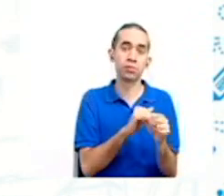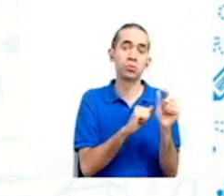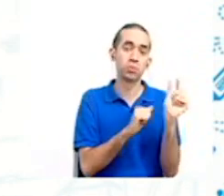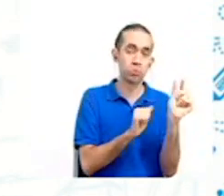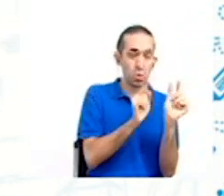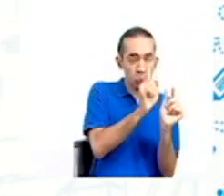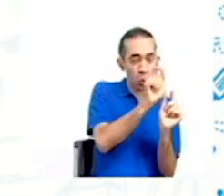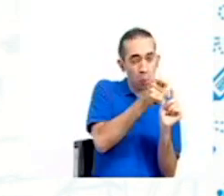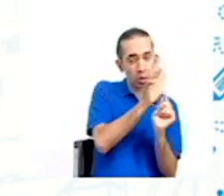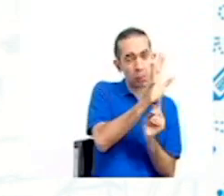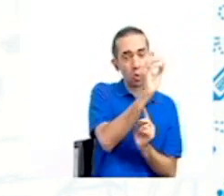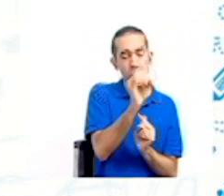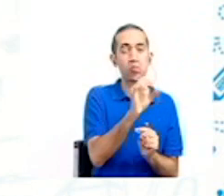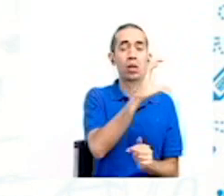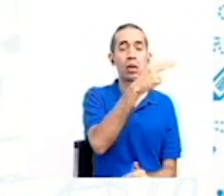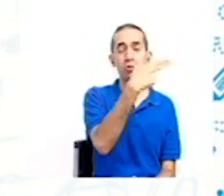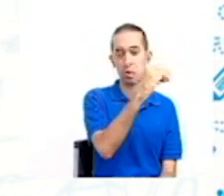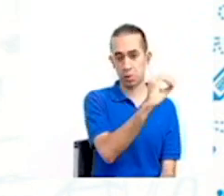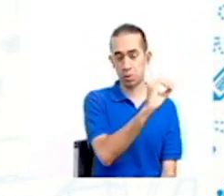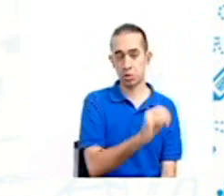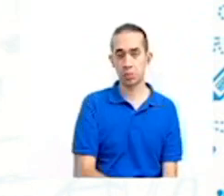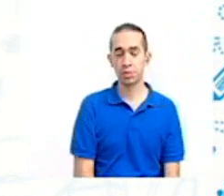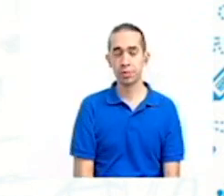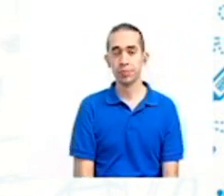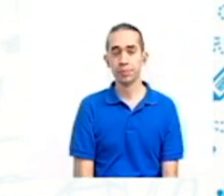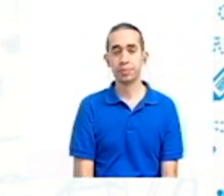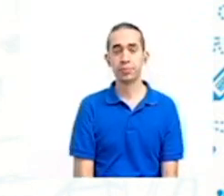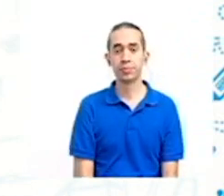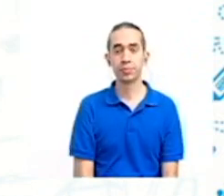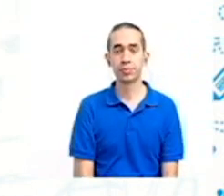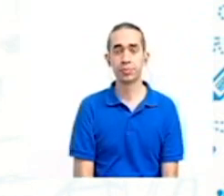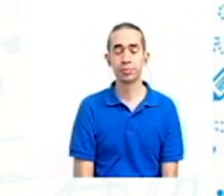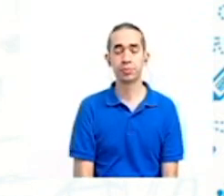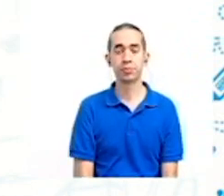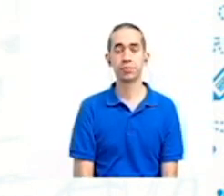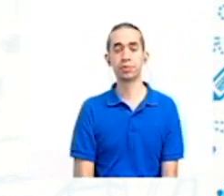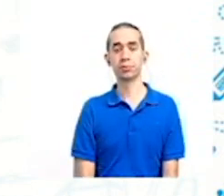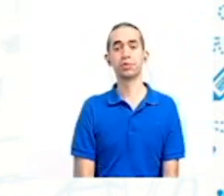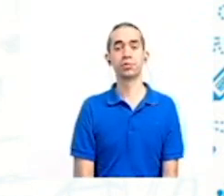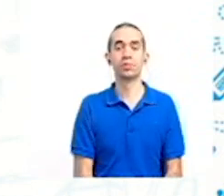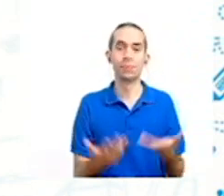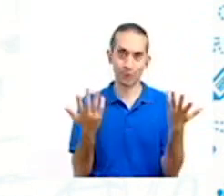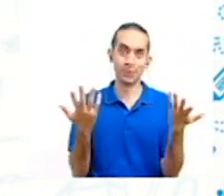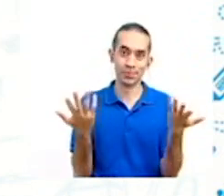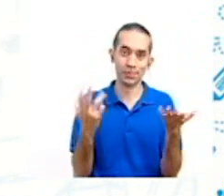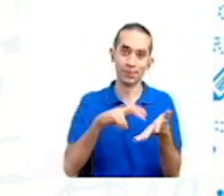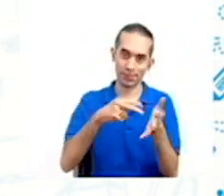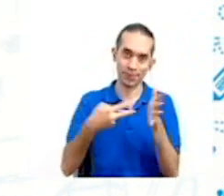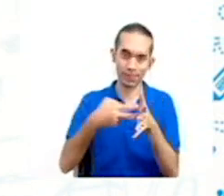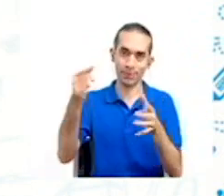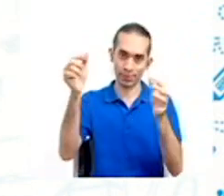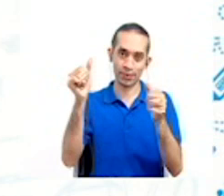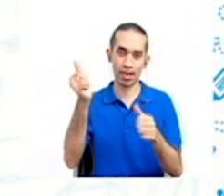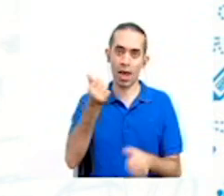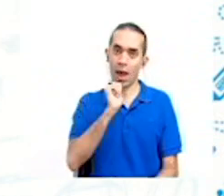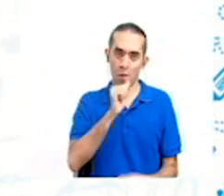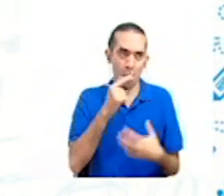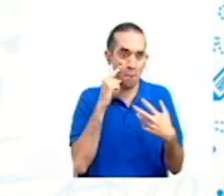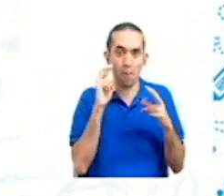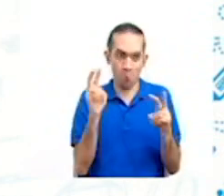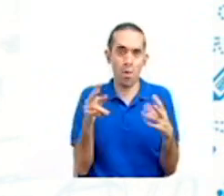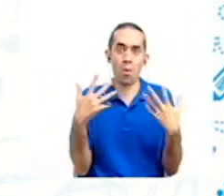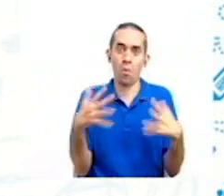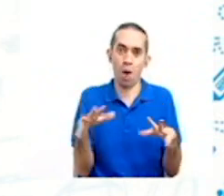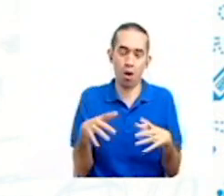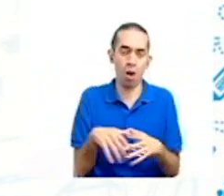un 1,5% es de carbohidratos. Entonces, por eso es que vamos a hablar del agua, porque es casi, podríamos decir, que una de